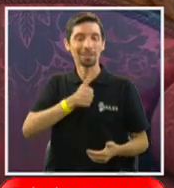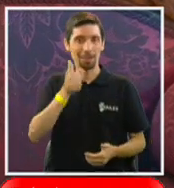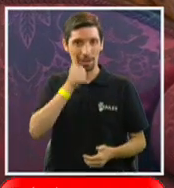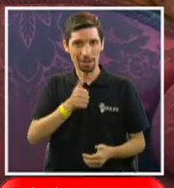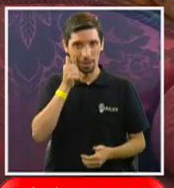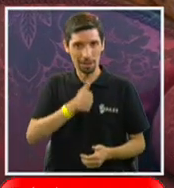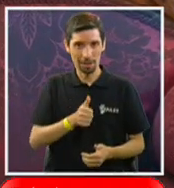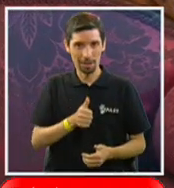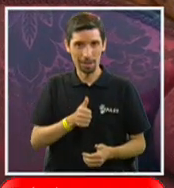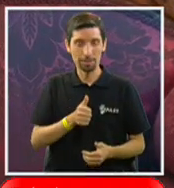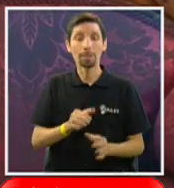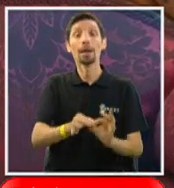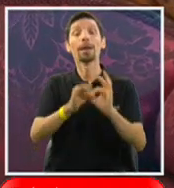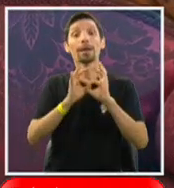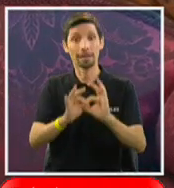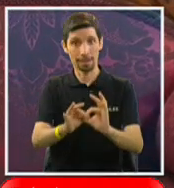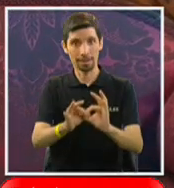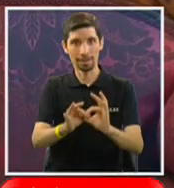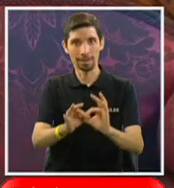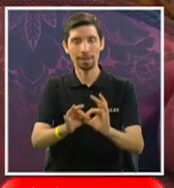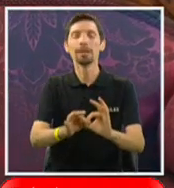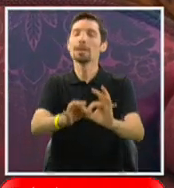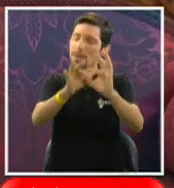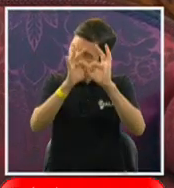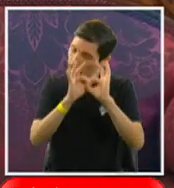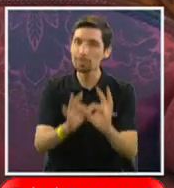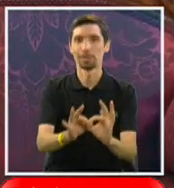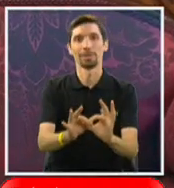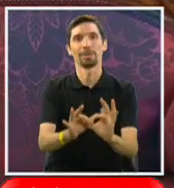días gracias muchas gracias